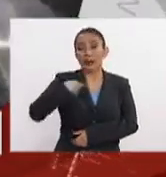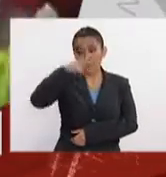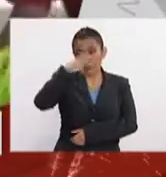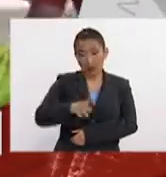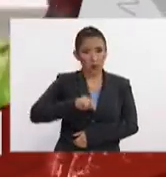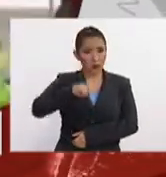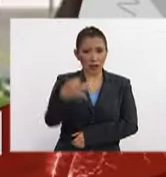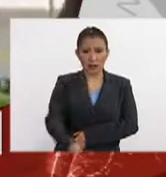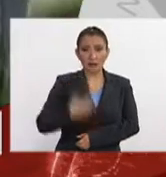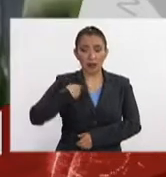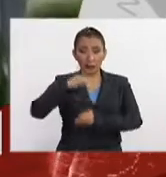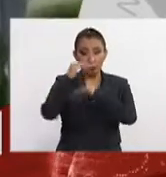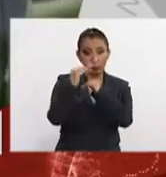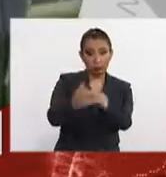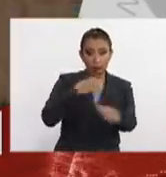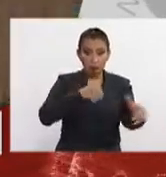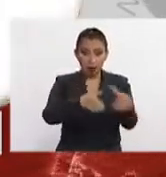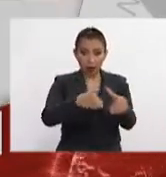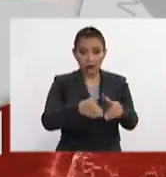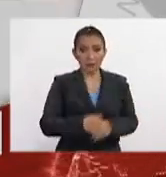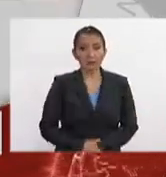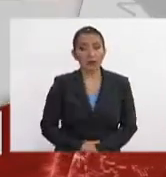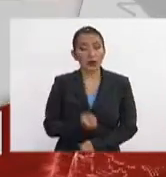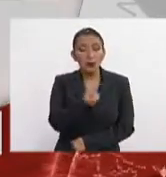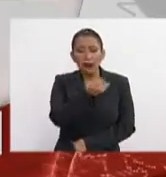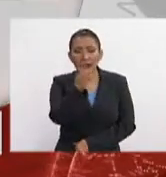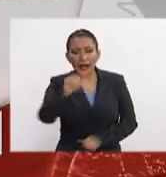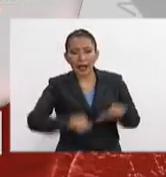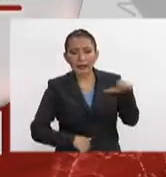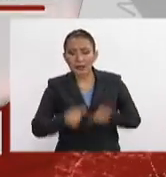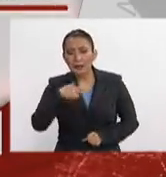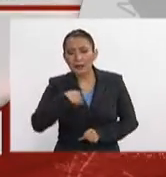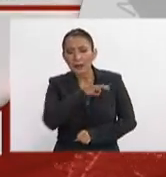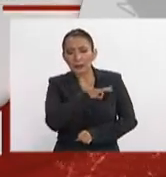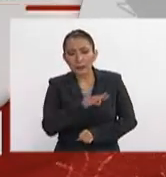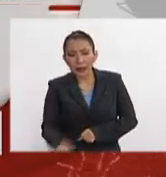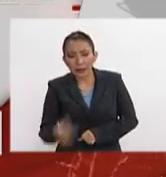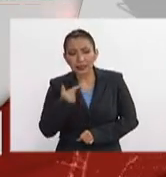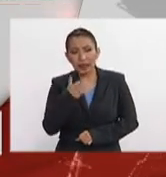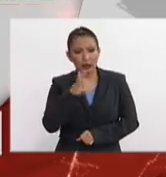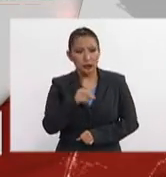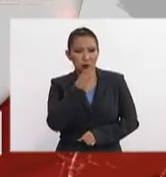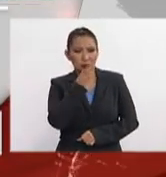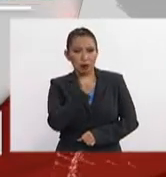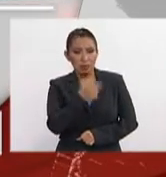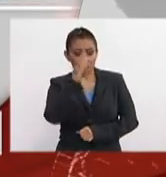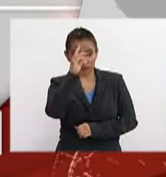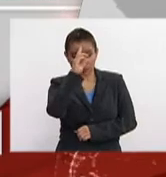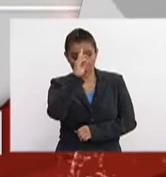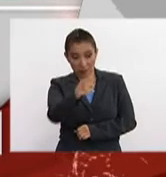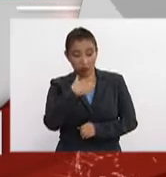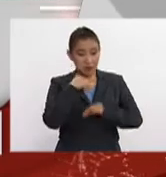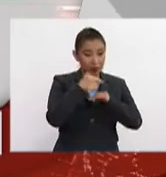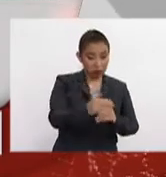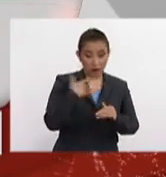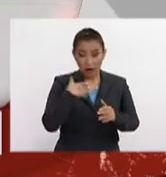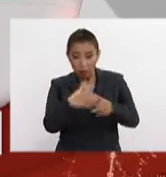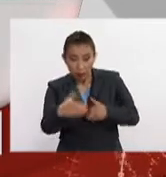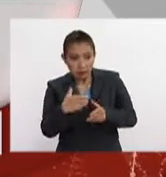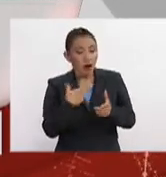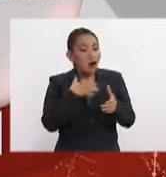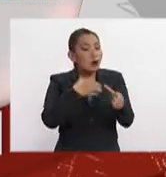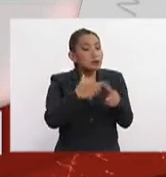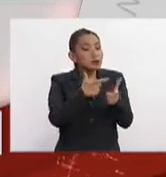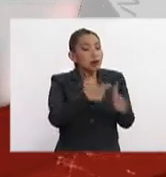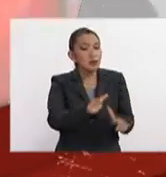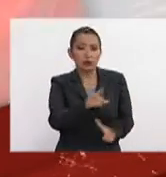no aceptará restricciones al comercio. Cualquier acción no debe ser en ningún momento basada en restricción de comercio. Restringir comercio